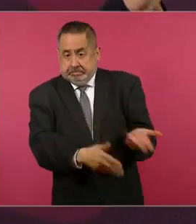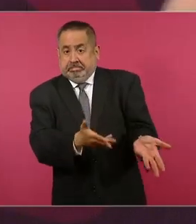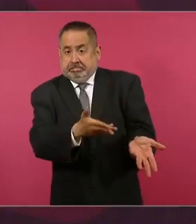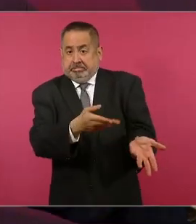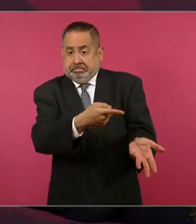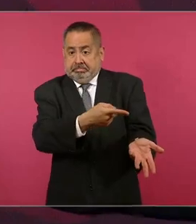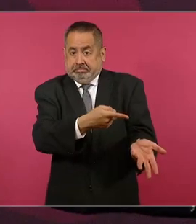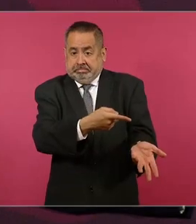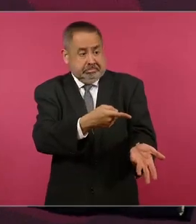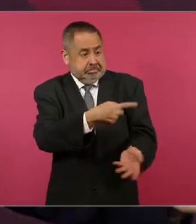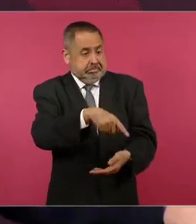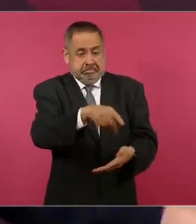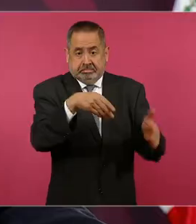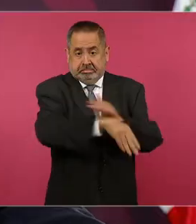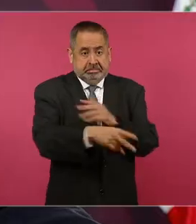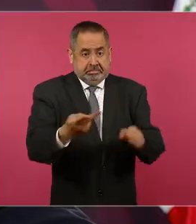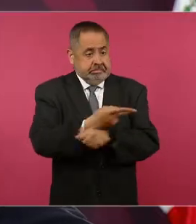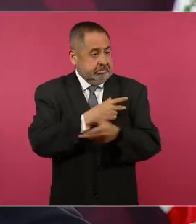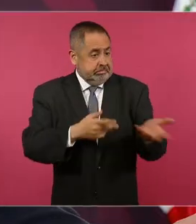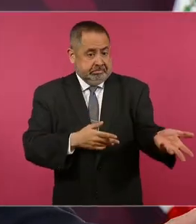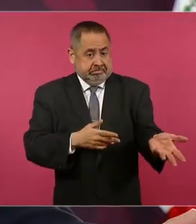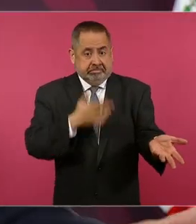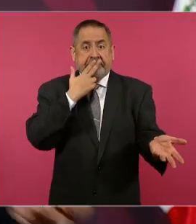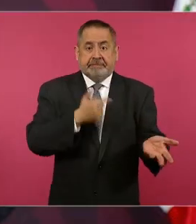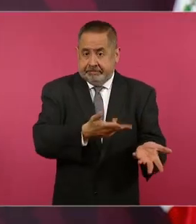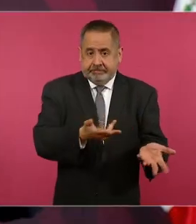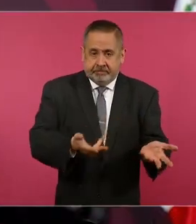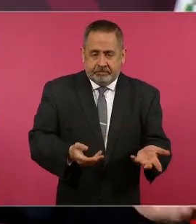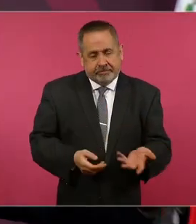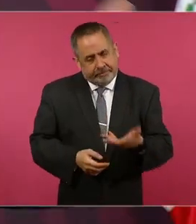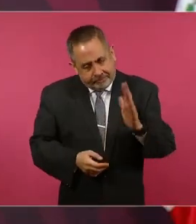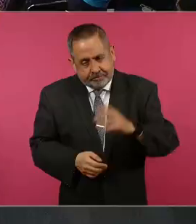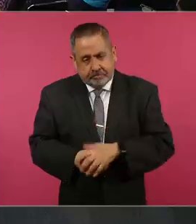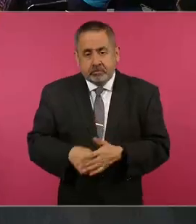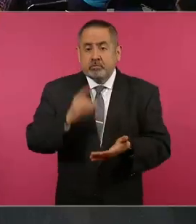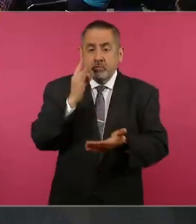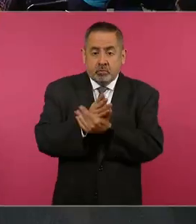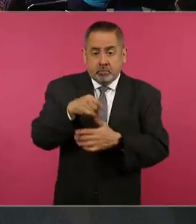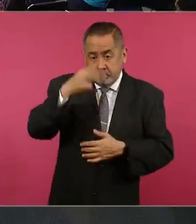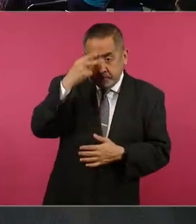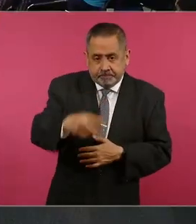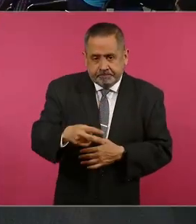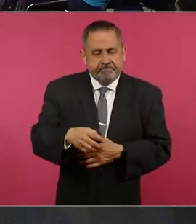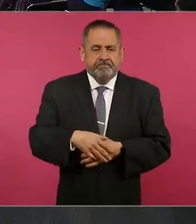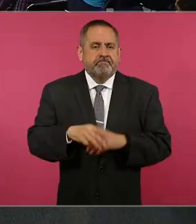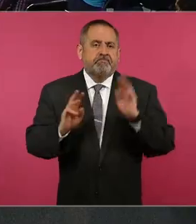miren lo que está pasando pero no sólo en México en el mundo